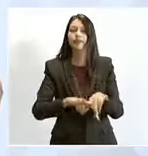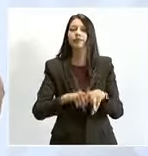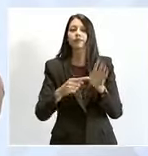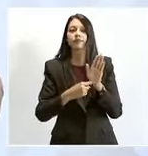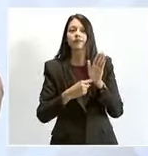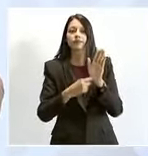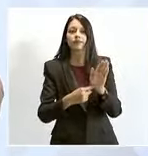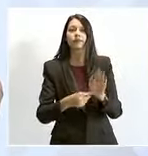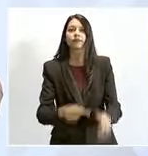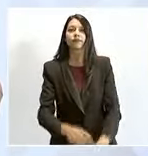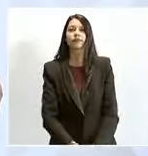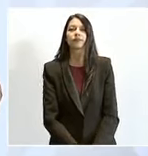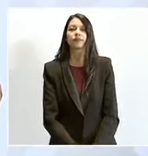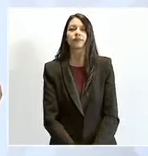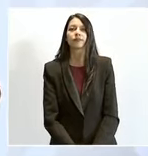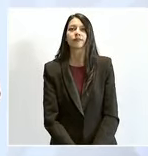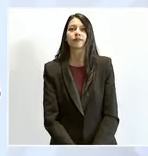inicio